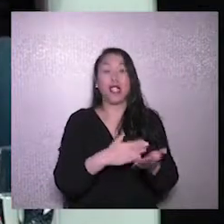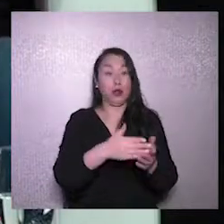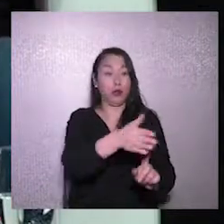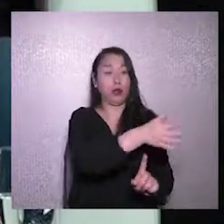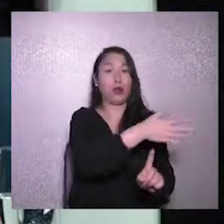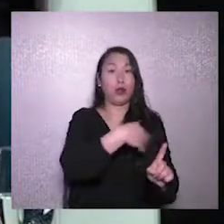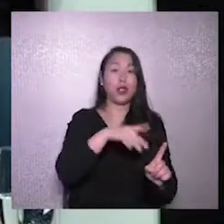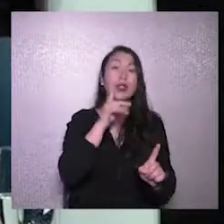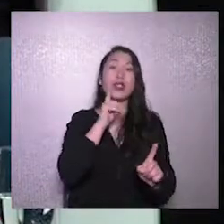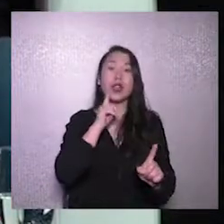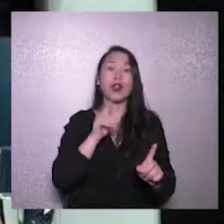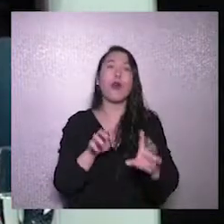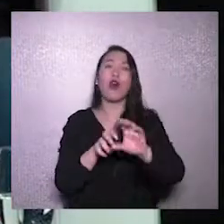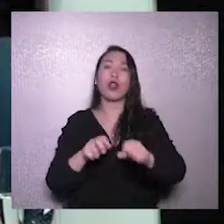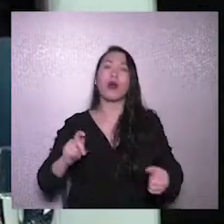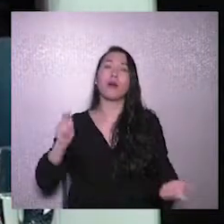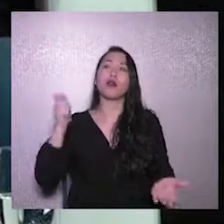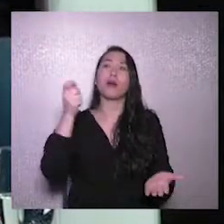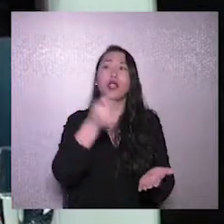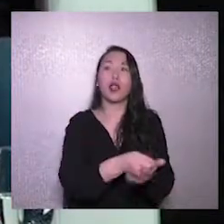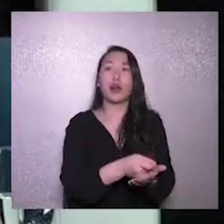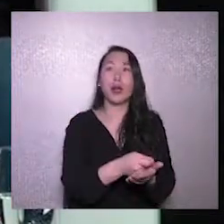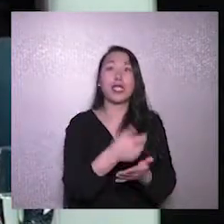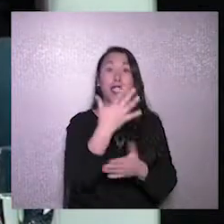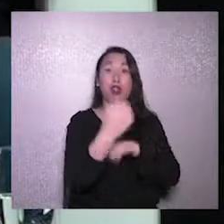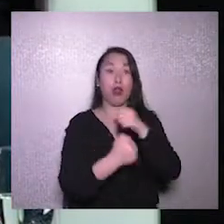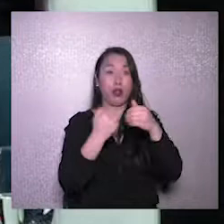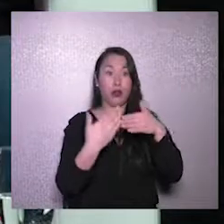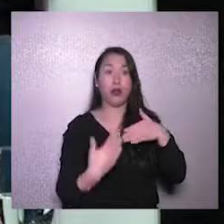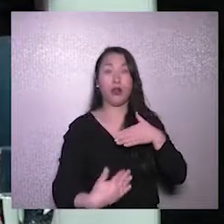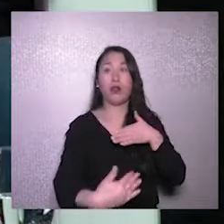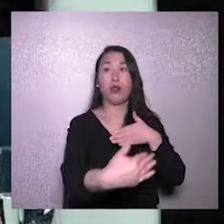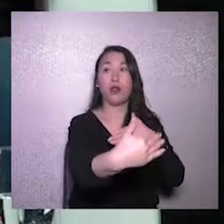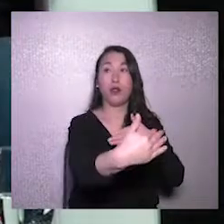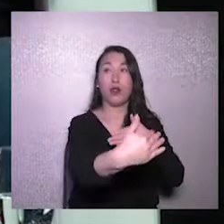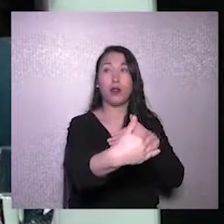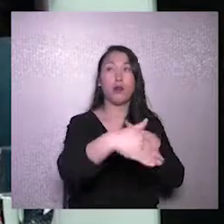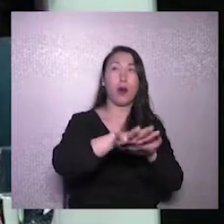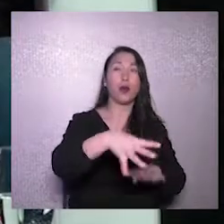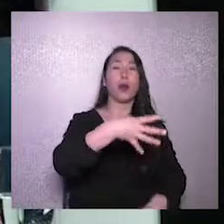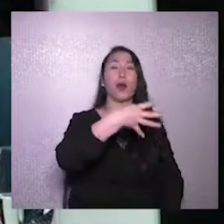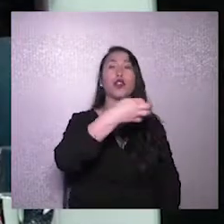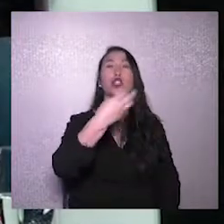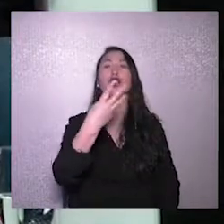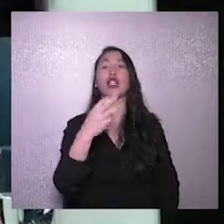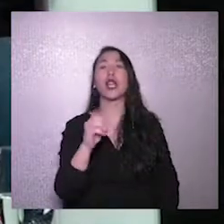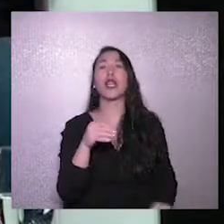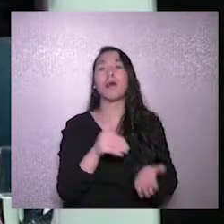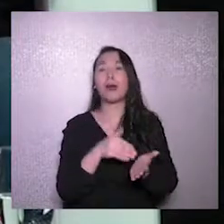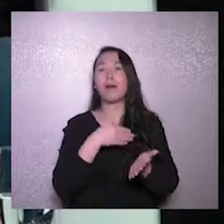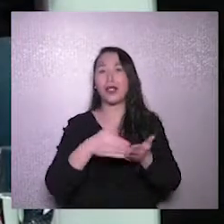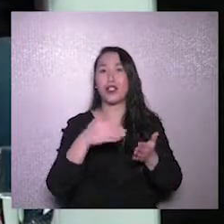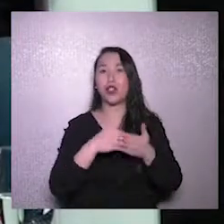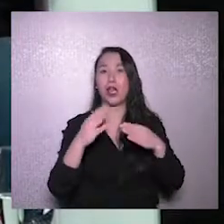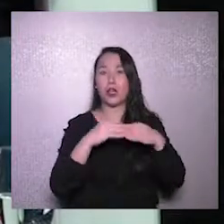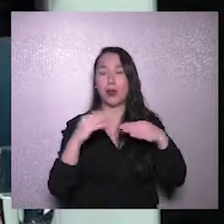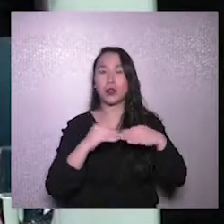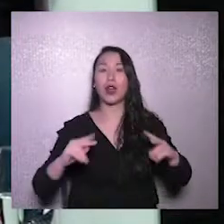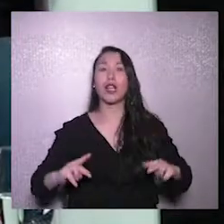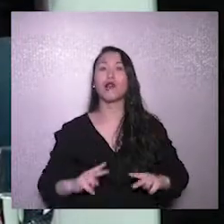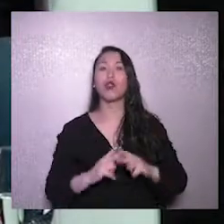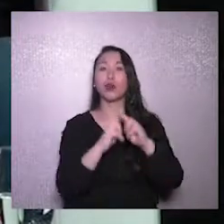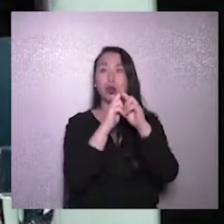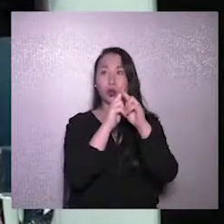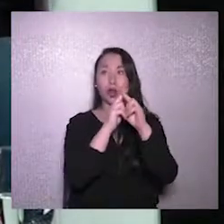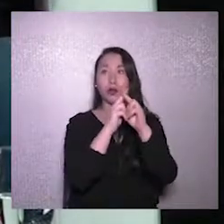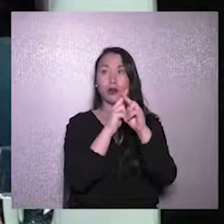comprometidas presupuestariamente para los próximos 5 años del orden de los 430 mil millones de pesos en infraestructura en el